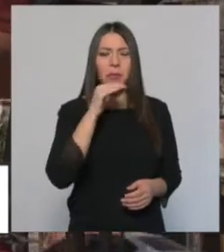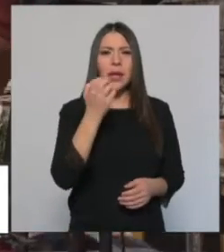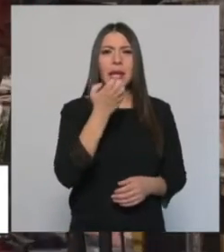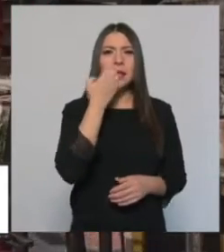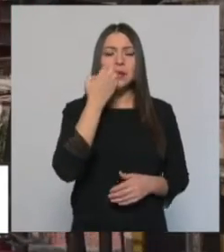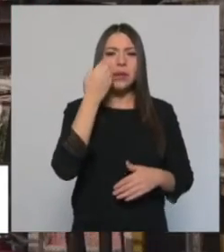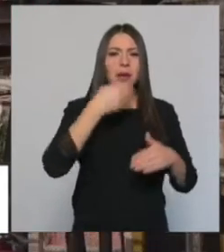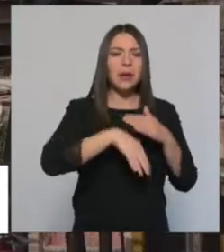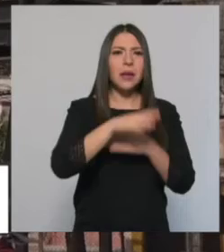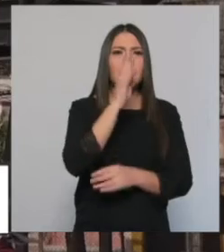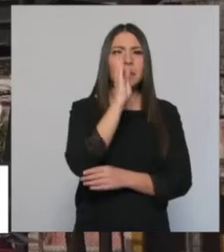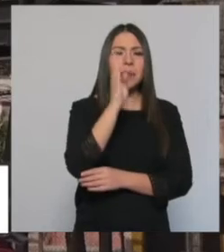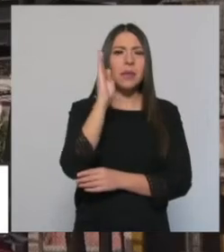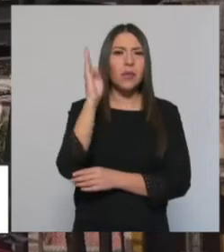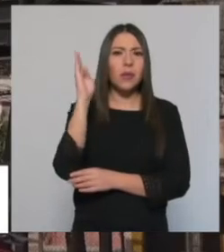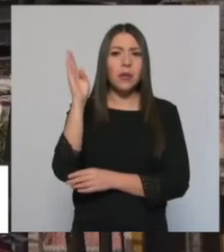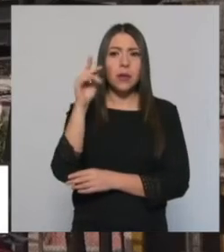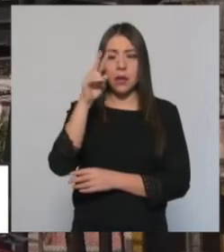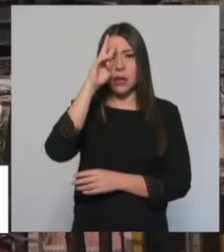protectores donde no pueden sacar un libro